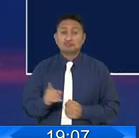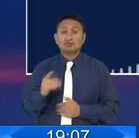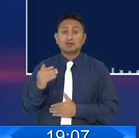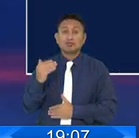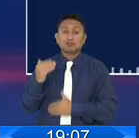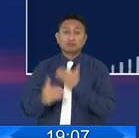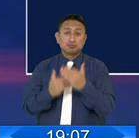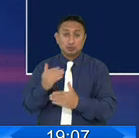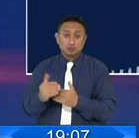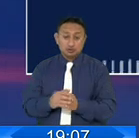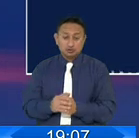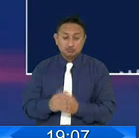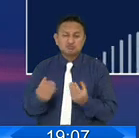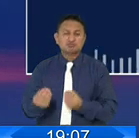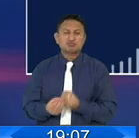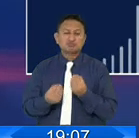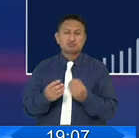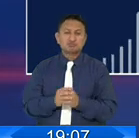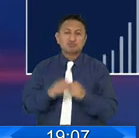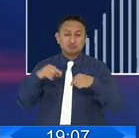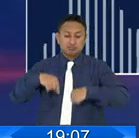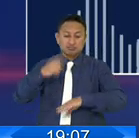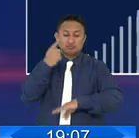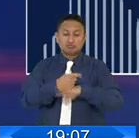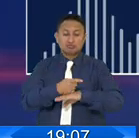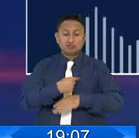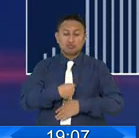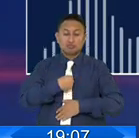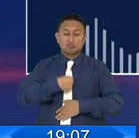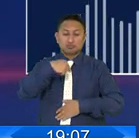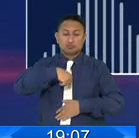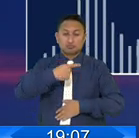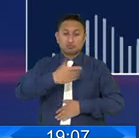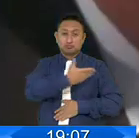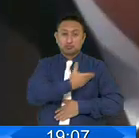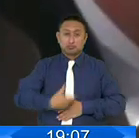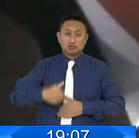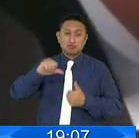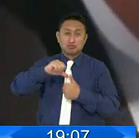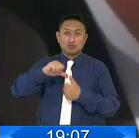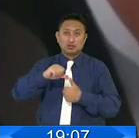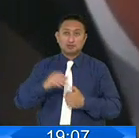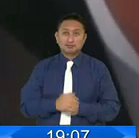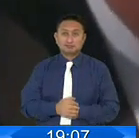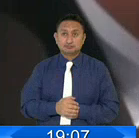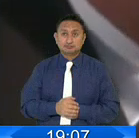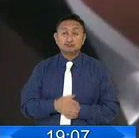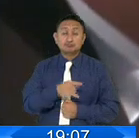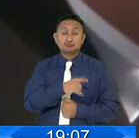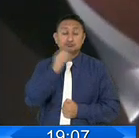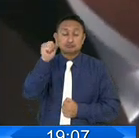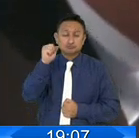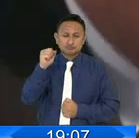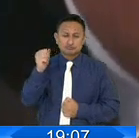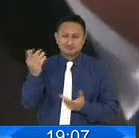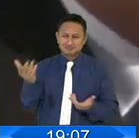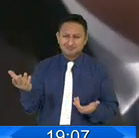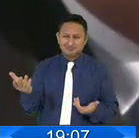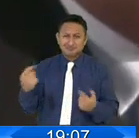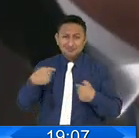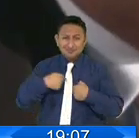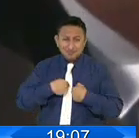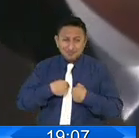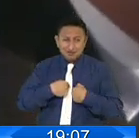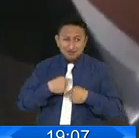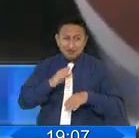proceso, lo que existe es el decreto ejecutivo expedido por el presidente Maguad. En derecho calificó como barbaridad que se lo haya sentenciado